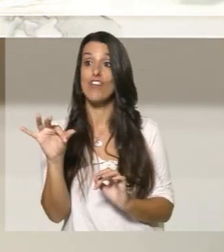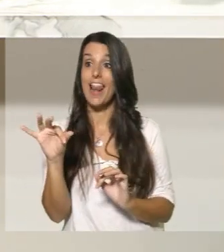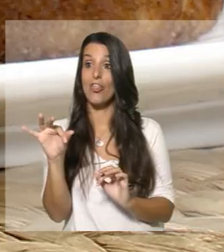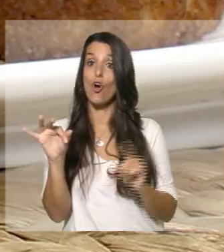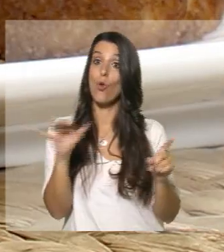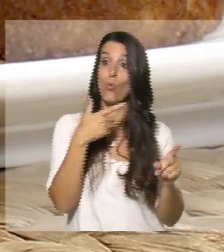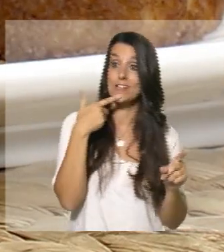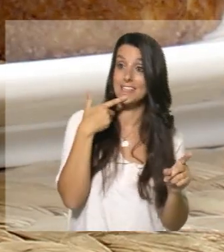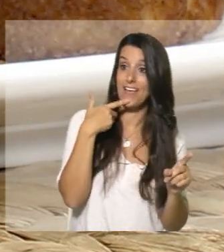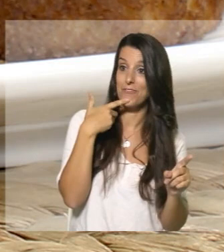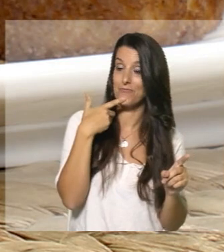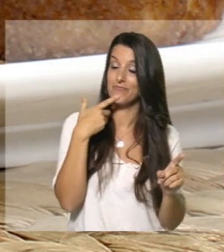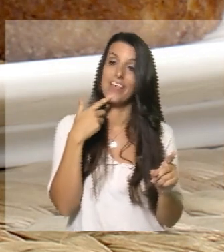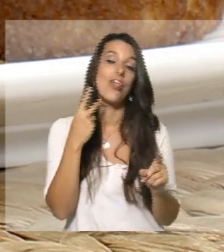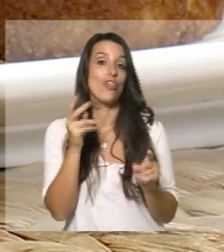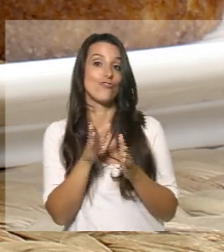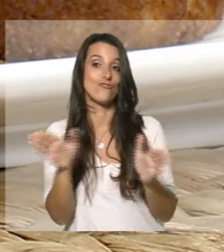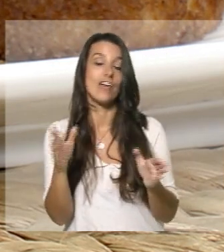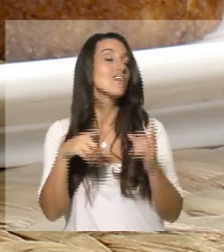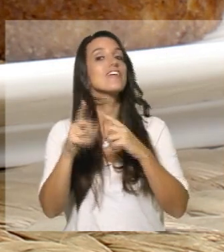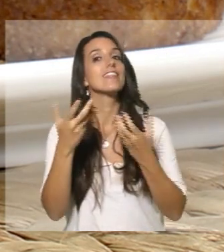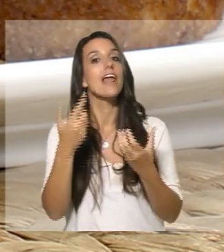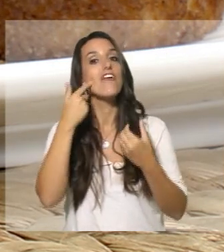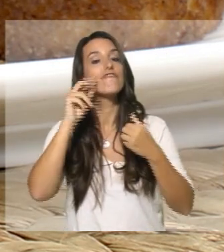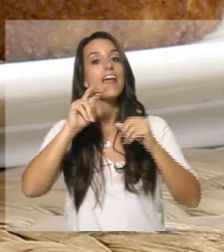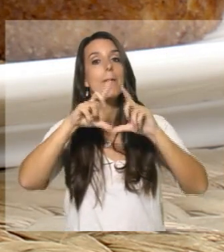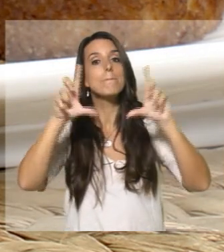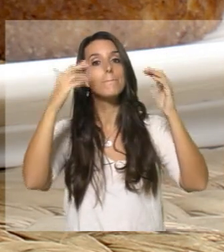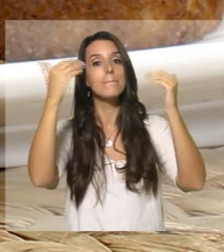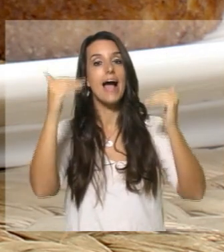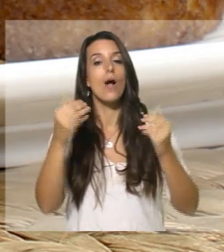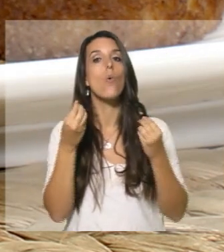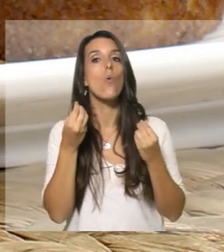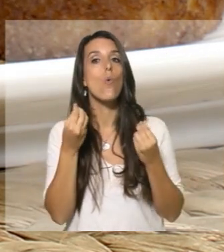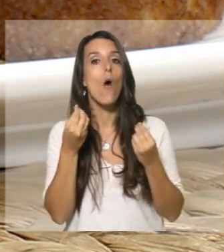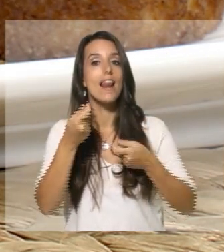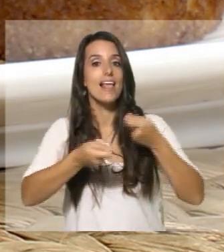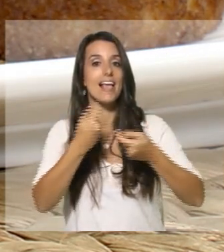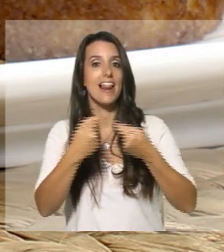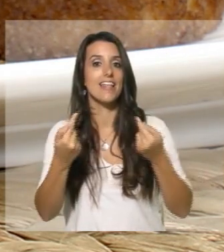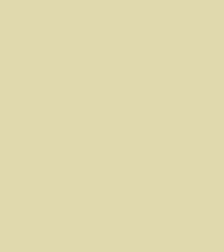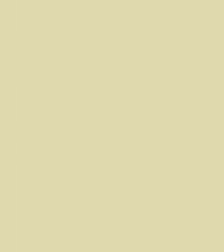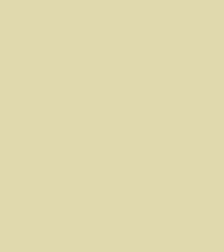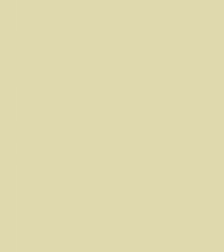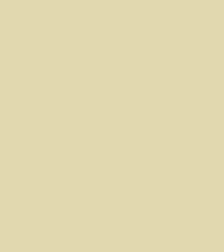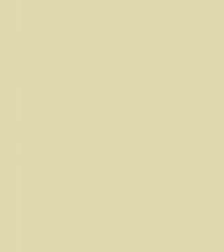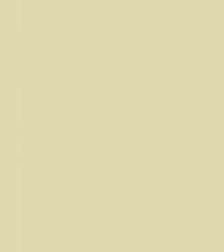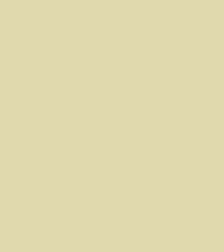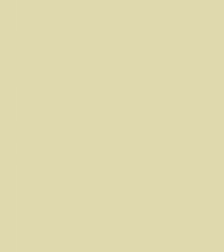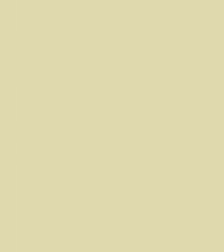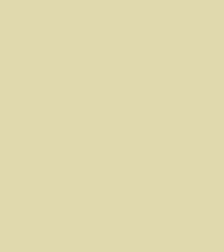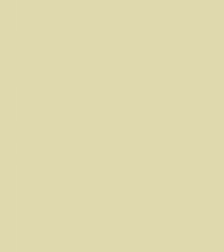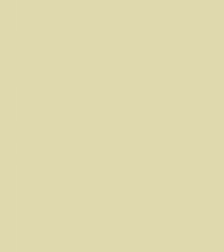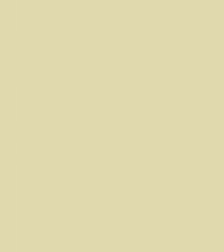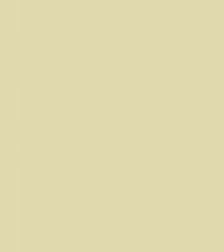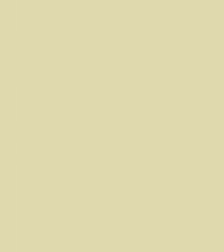Siento aromas riquísimos. Así que si les parece, entonces vamos a compartir cuáles son los ingredientes de estas dos recetas que nos